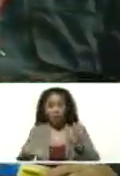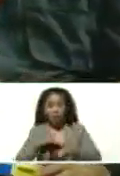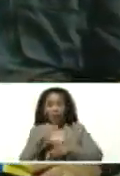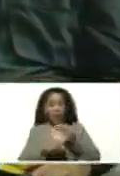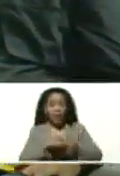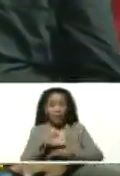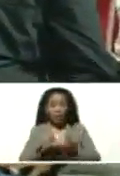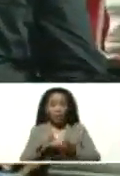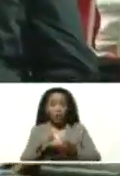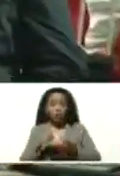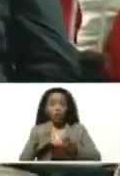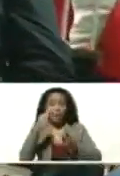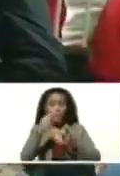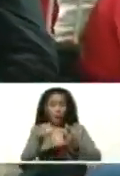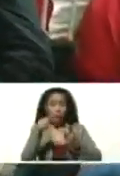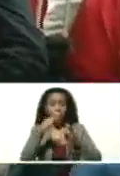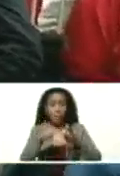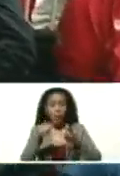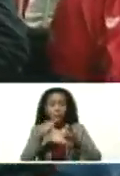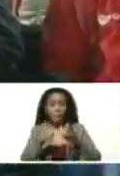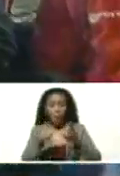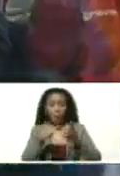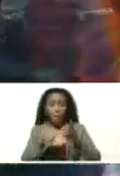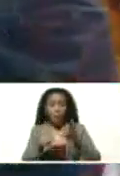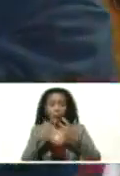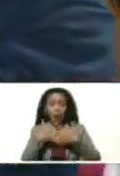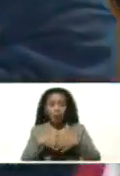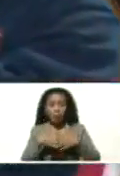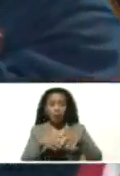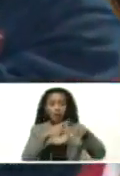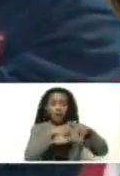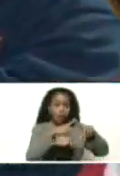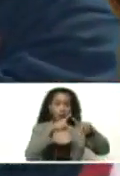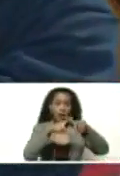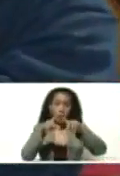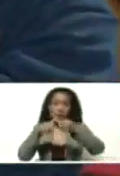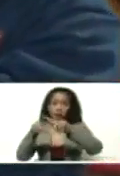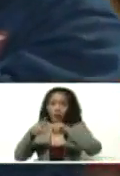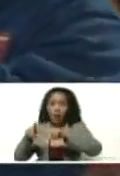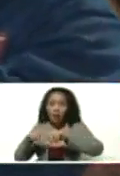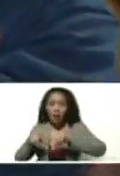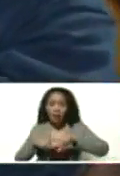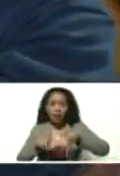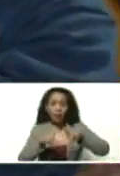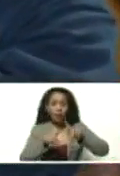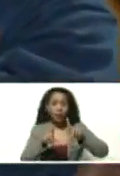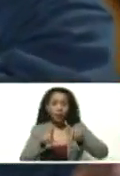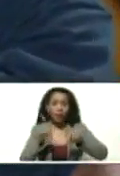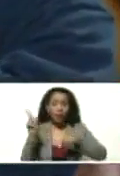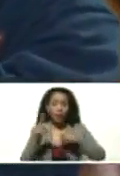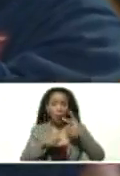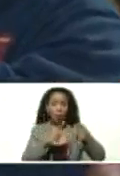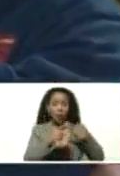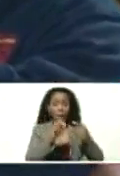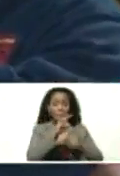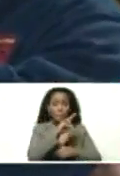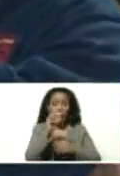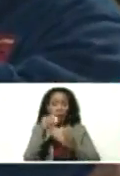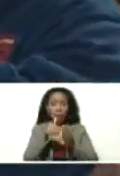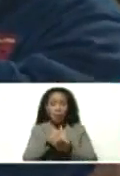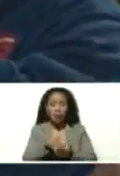Alcaza, en Refractario Socialista de Venezuela, en CBGF Rominera, que apenas producía 20.000 toneladas,